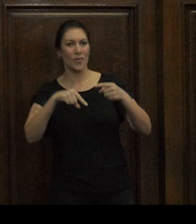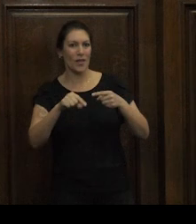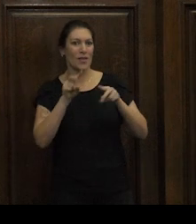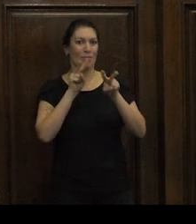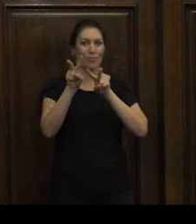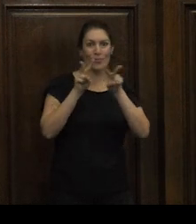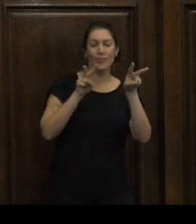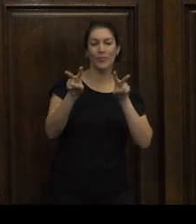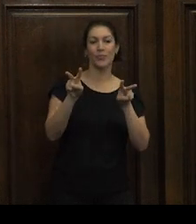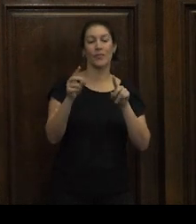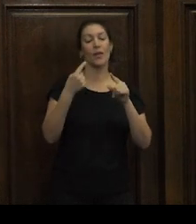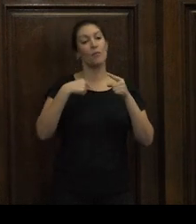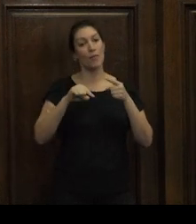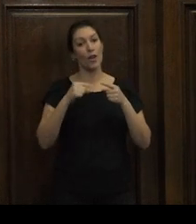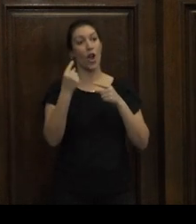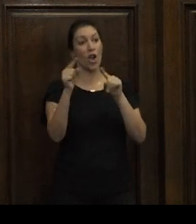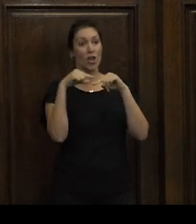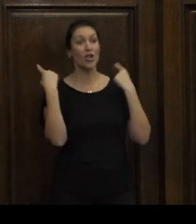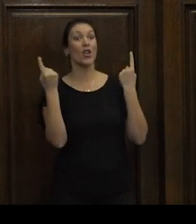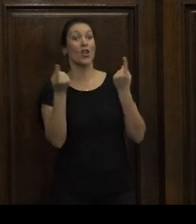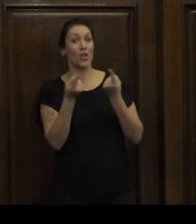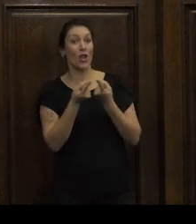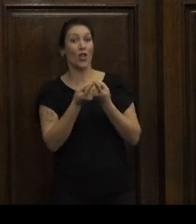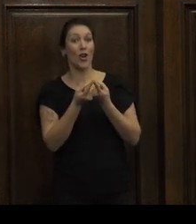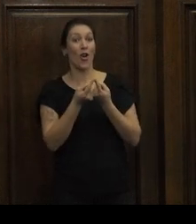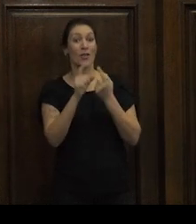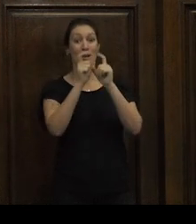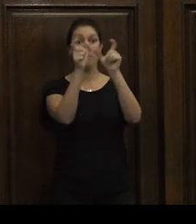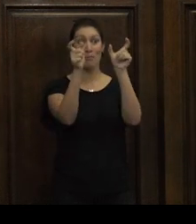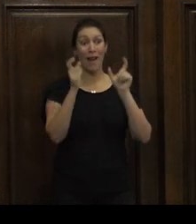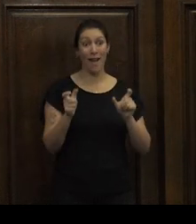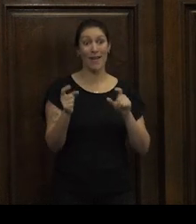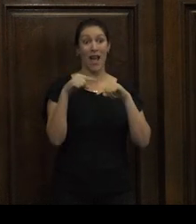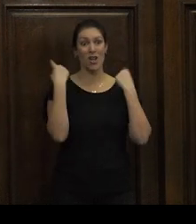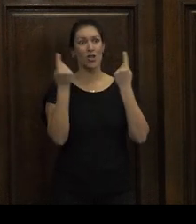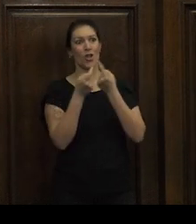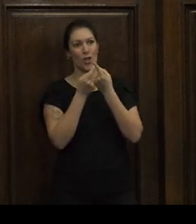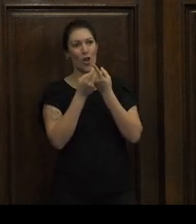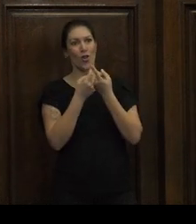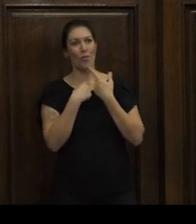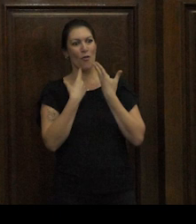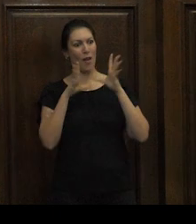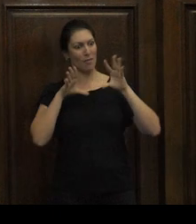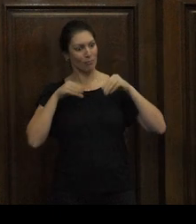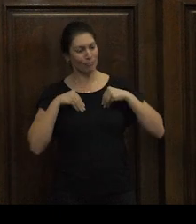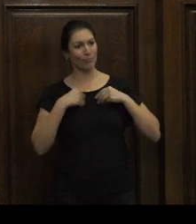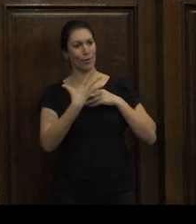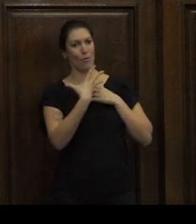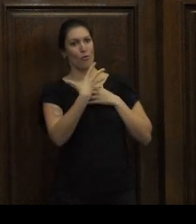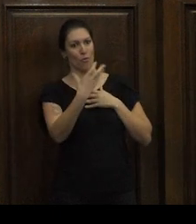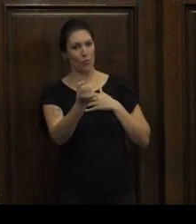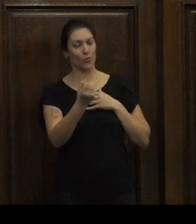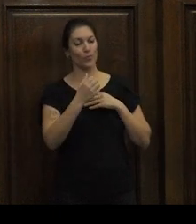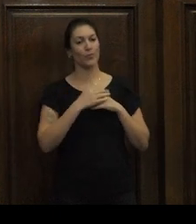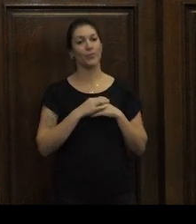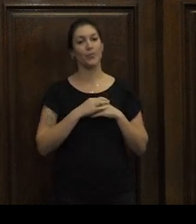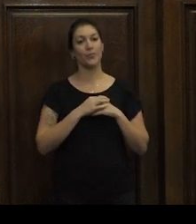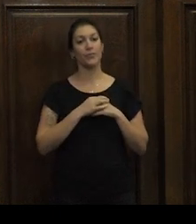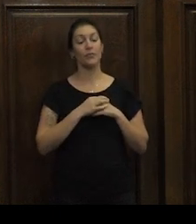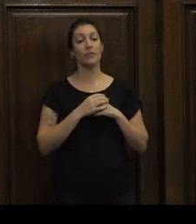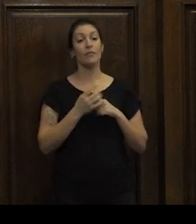estemos comprando o vendiendo nada, pero solemos ser interpelados como consumidores en la sociedad contemporánea, mucho más que como